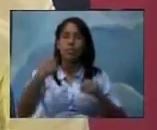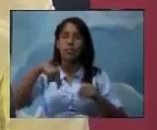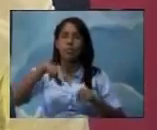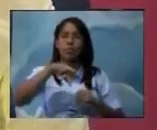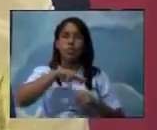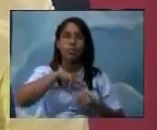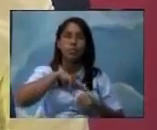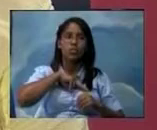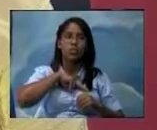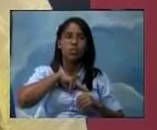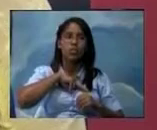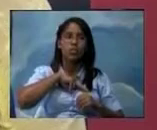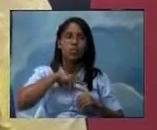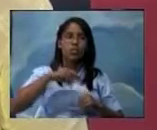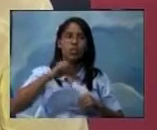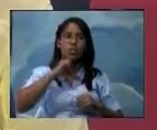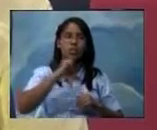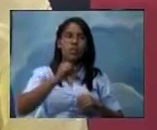nosotros,